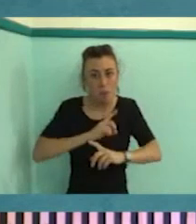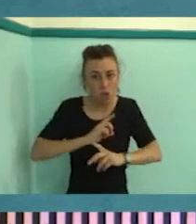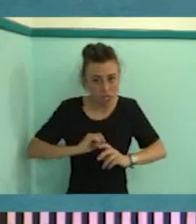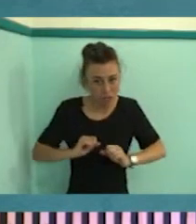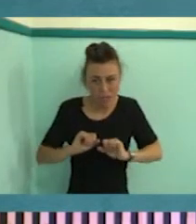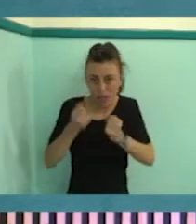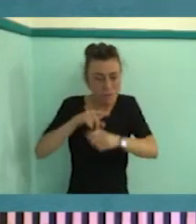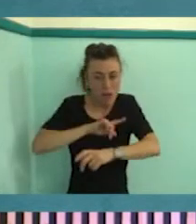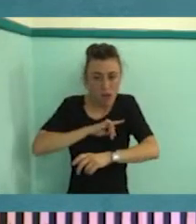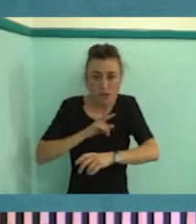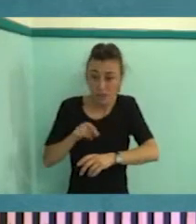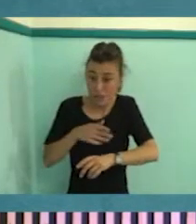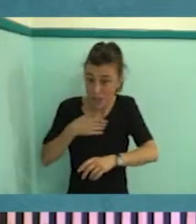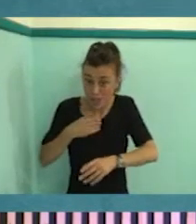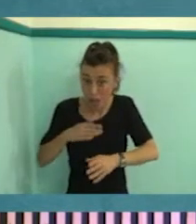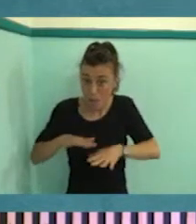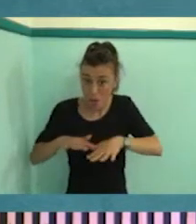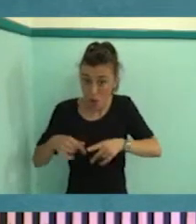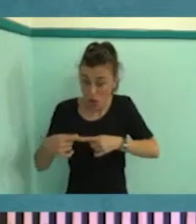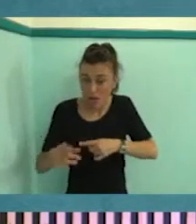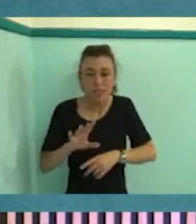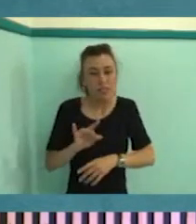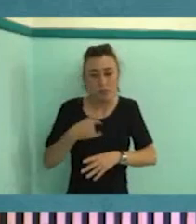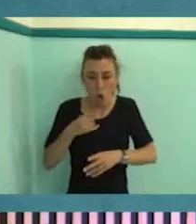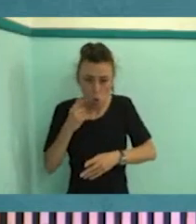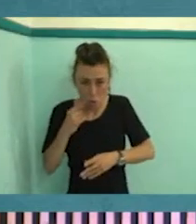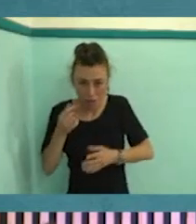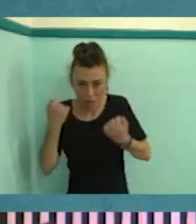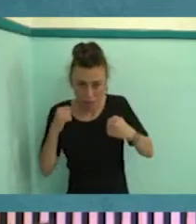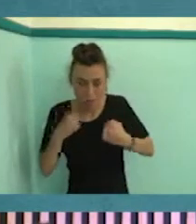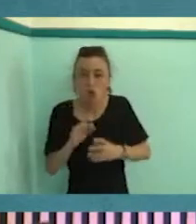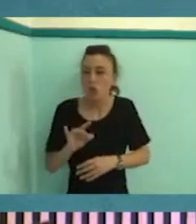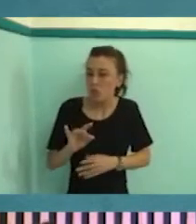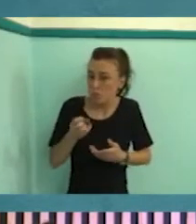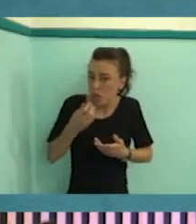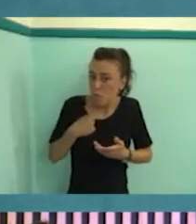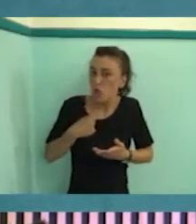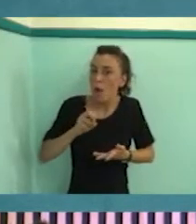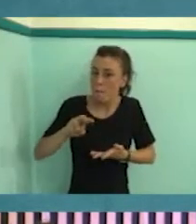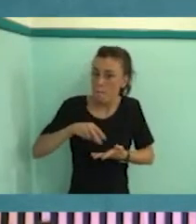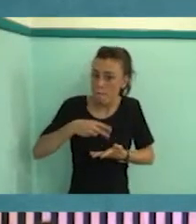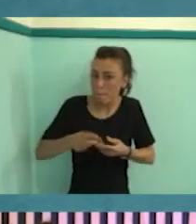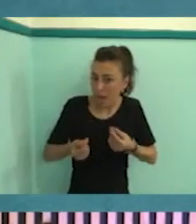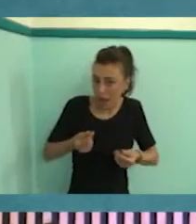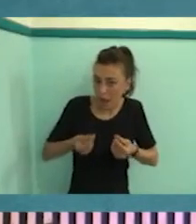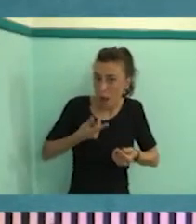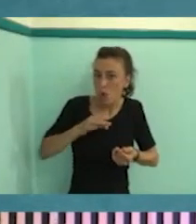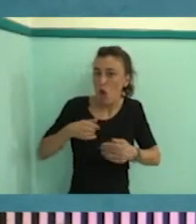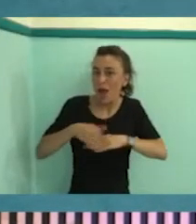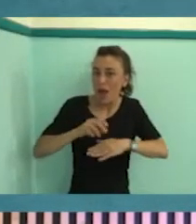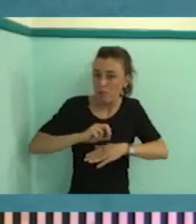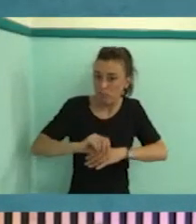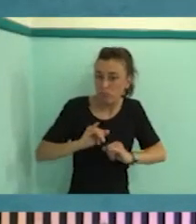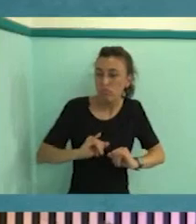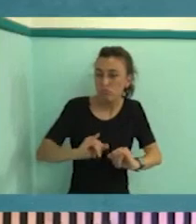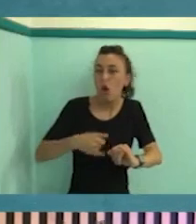movimiento a mi día a día sí pero no me apetece una rutina de entrenamiento Muy bien pues puedo bailar caminar por por el por el la calle o por el Prado